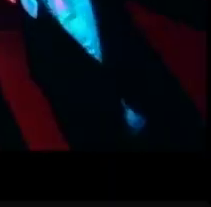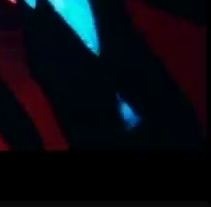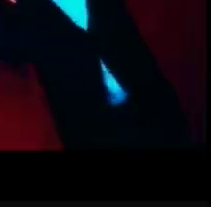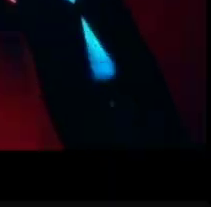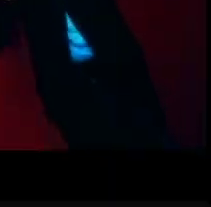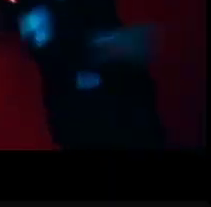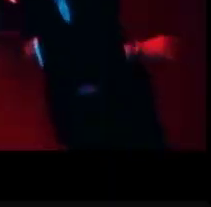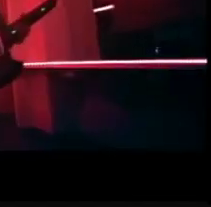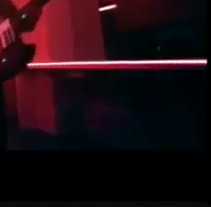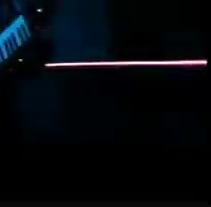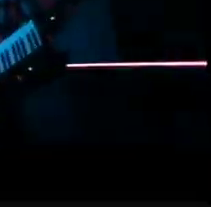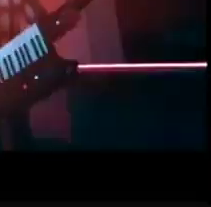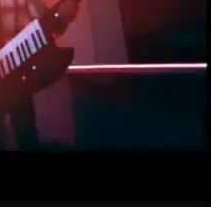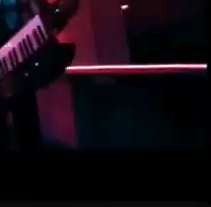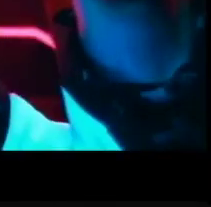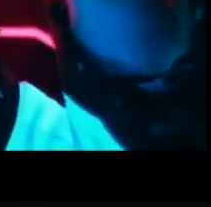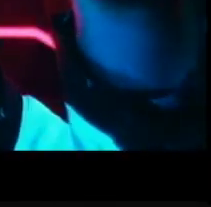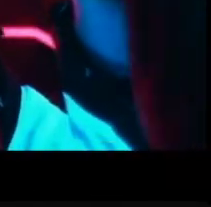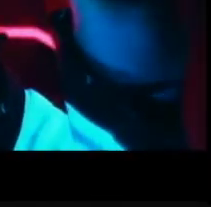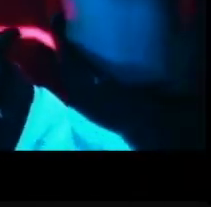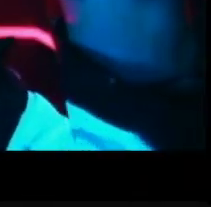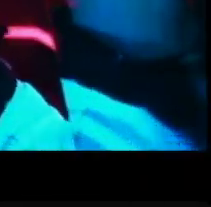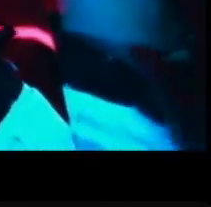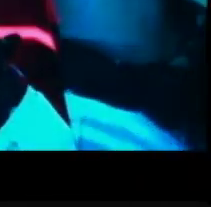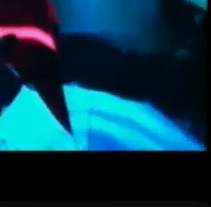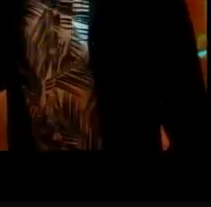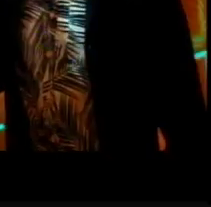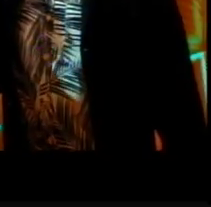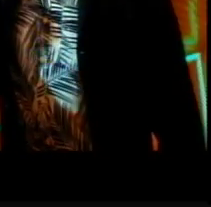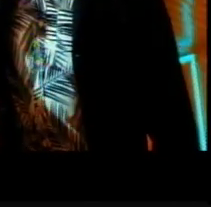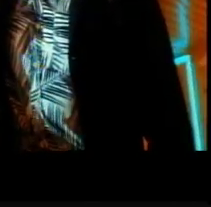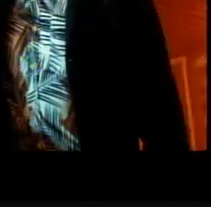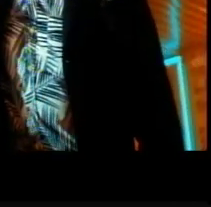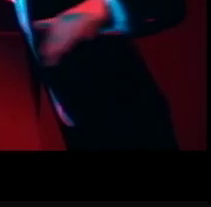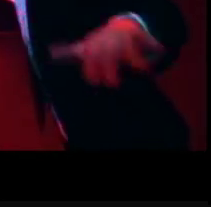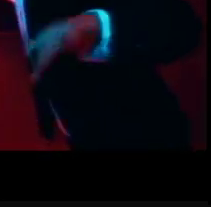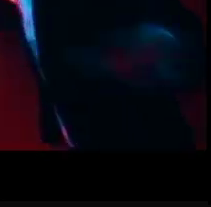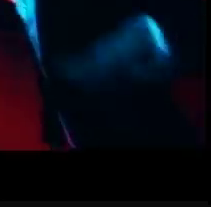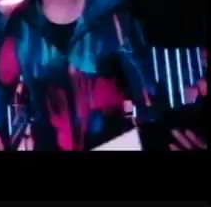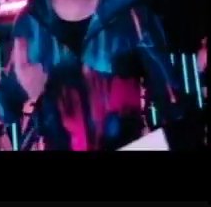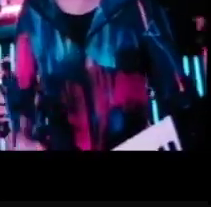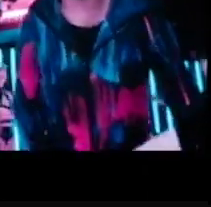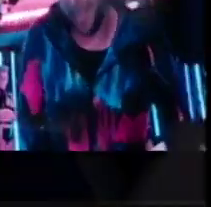Díselo Maluma. En un viaje por España yo la conocí en la playa y nos fuimos a Madrid.